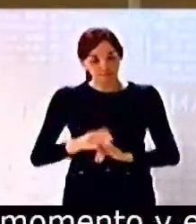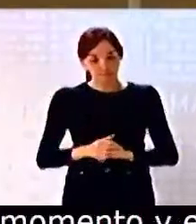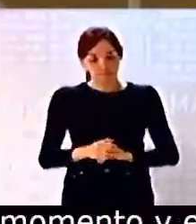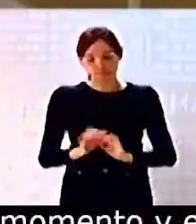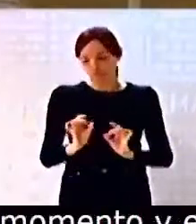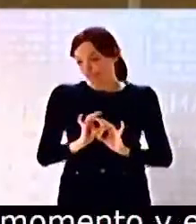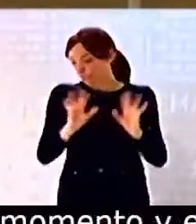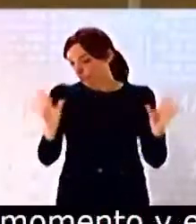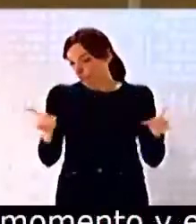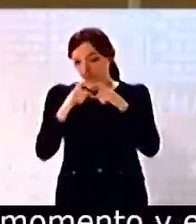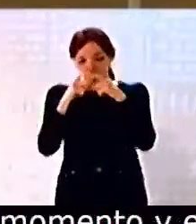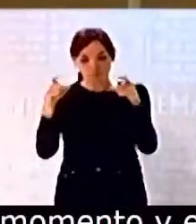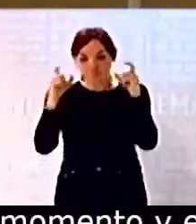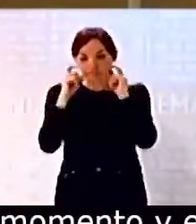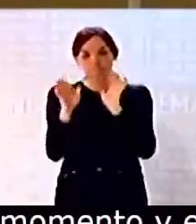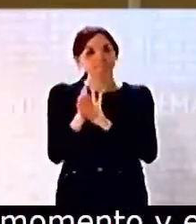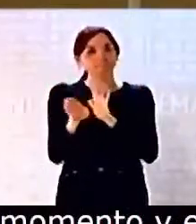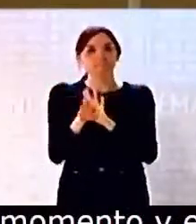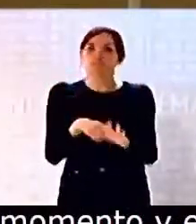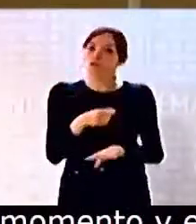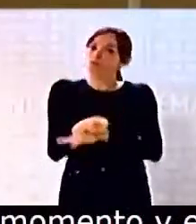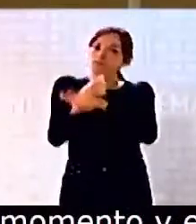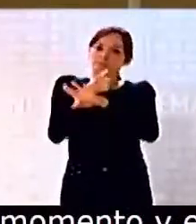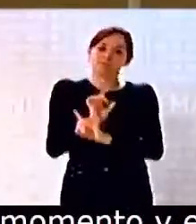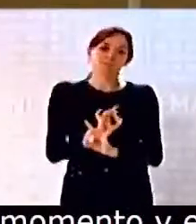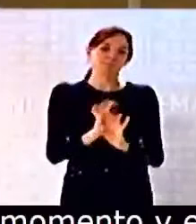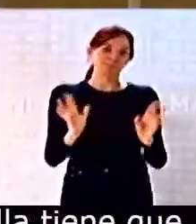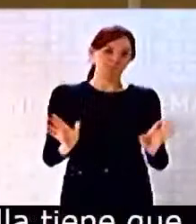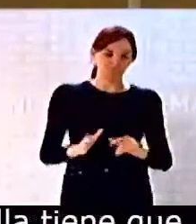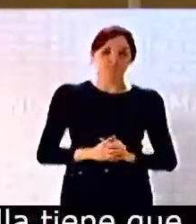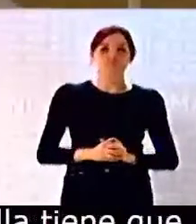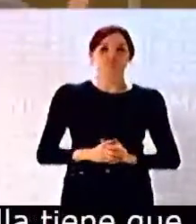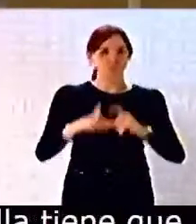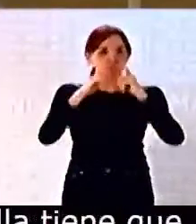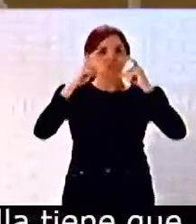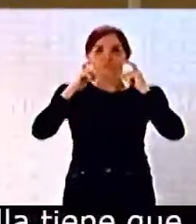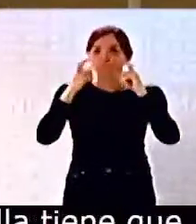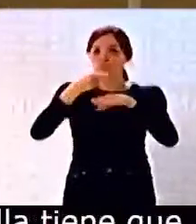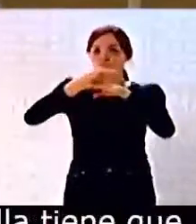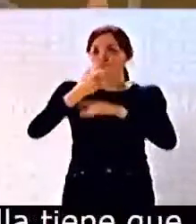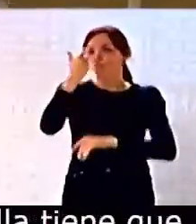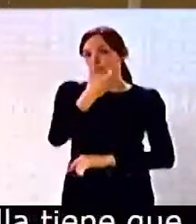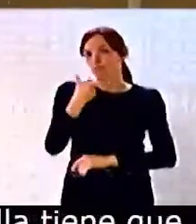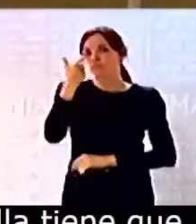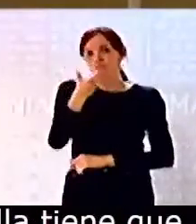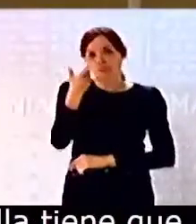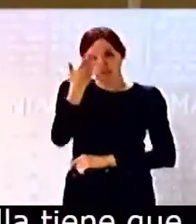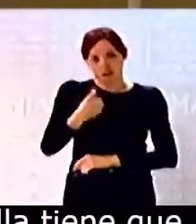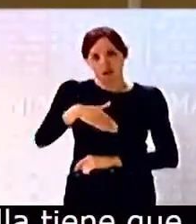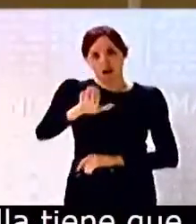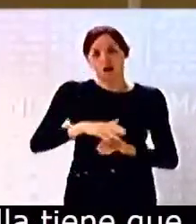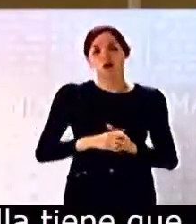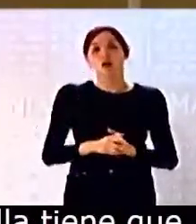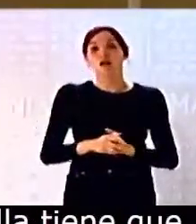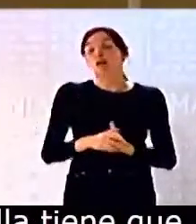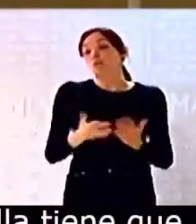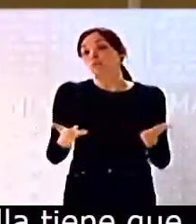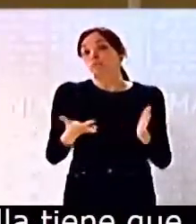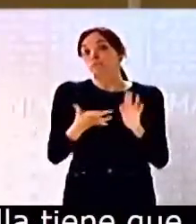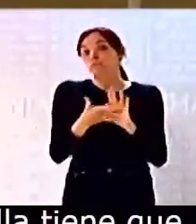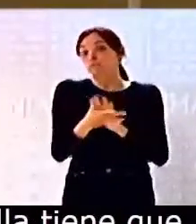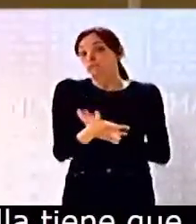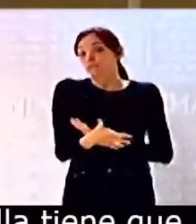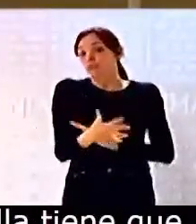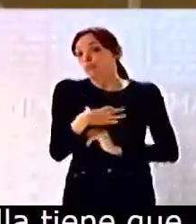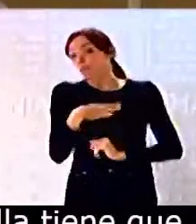la mascarilla tiene que seguir siendo obligatoria, va a seguir siendo obligatoria durante una temporada larga y